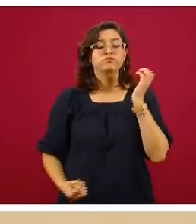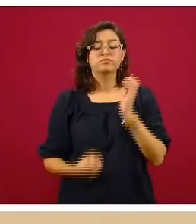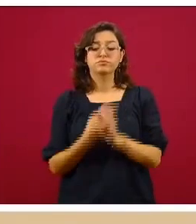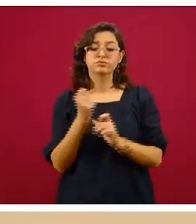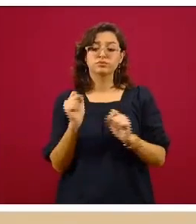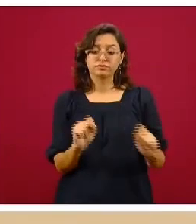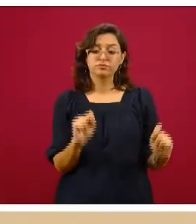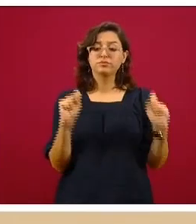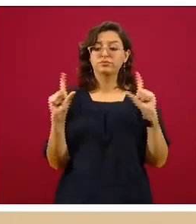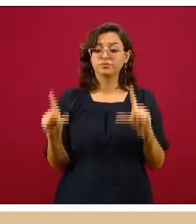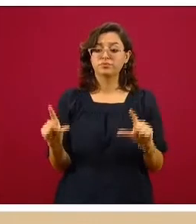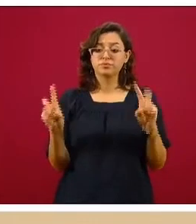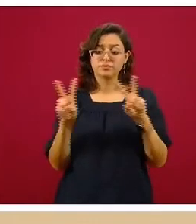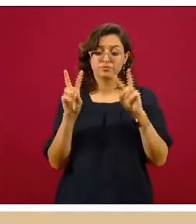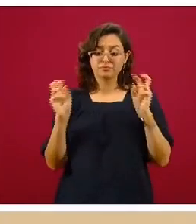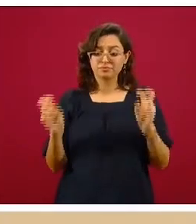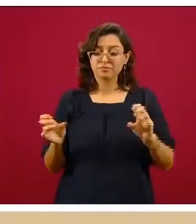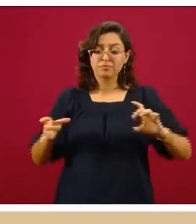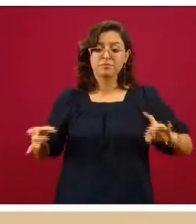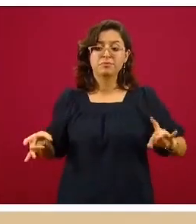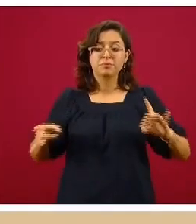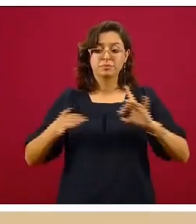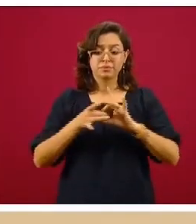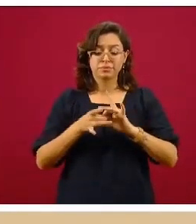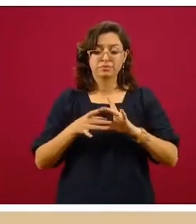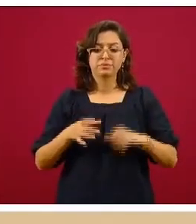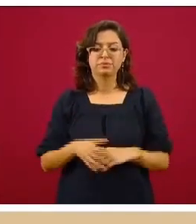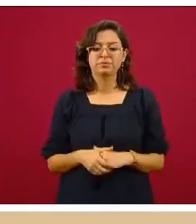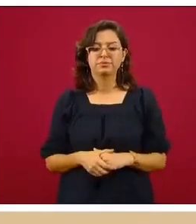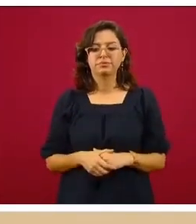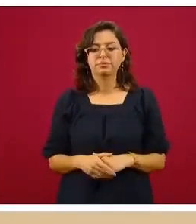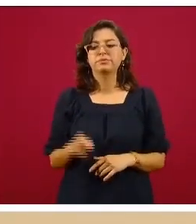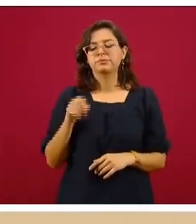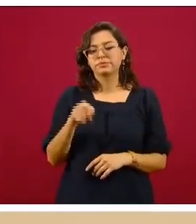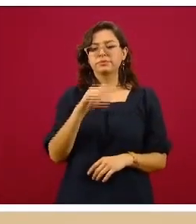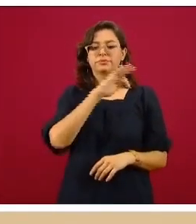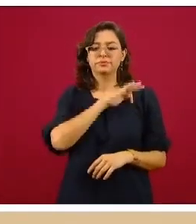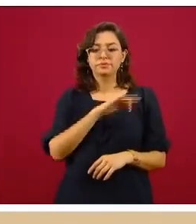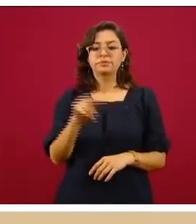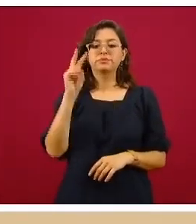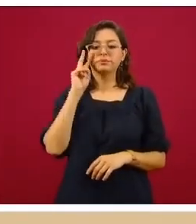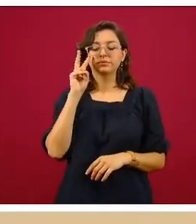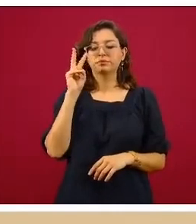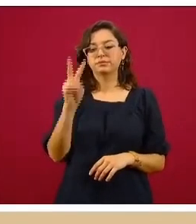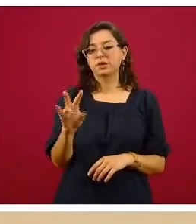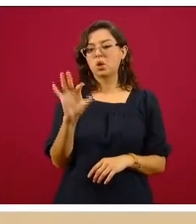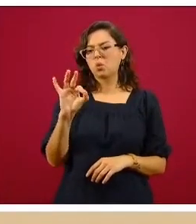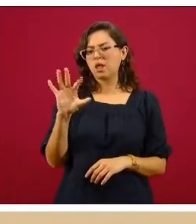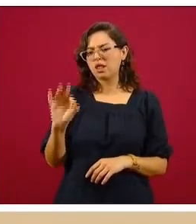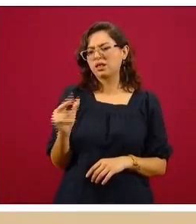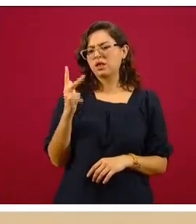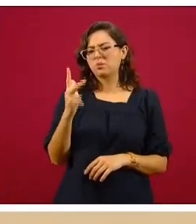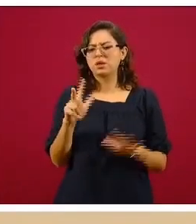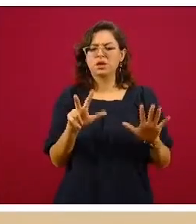un poco en el marco de esta que estamos viendo, que es la siguiente. Aquí vamos a ver precisamente esos